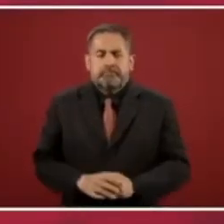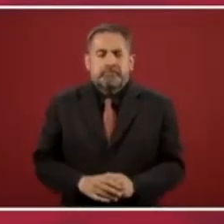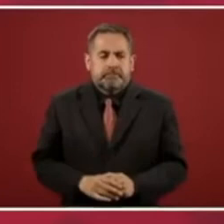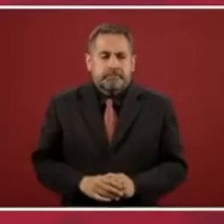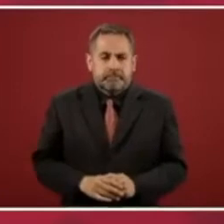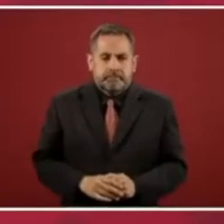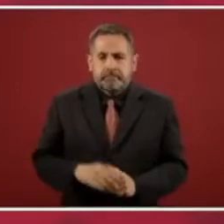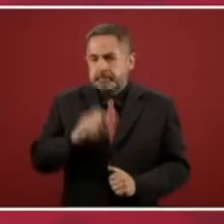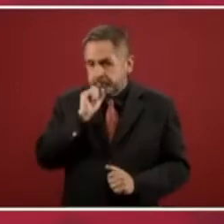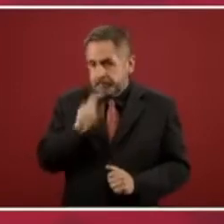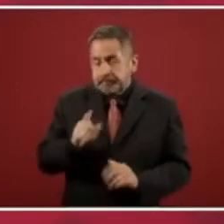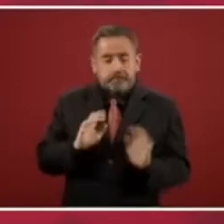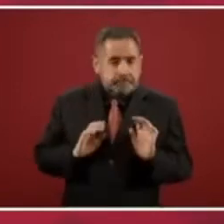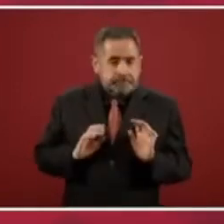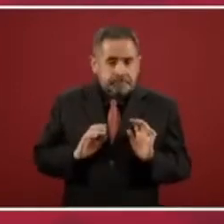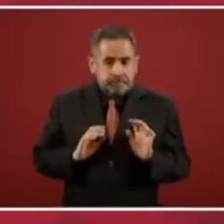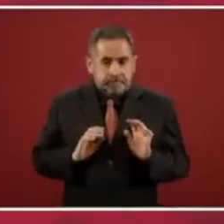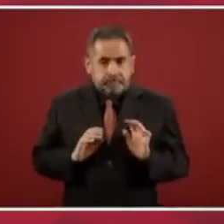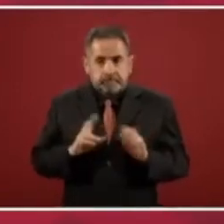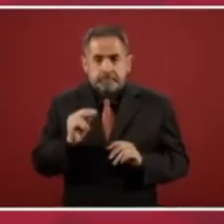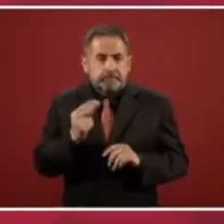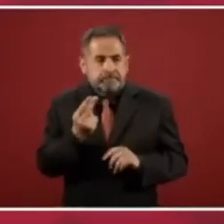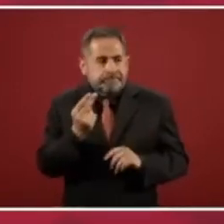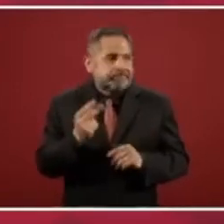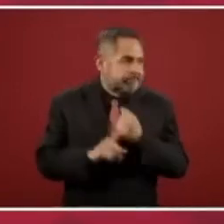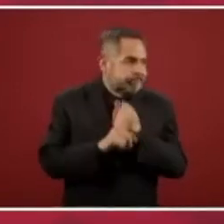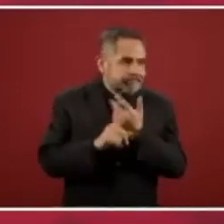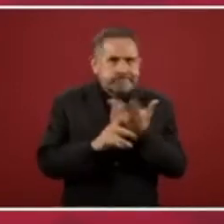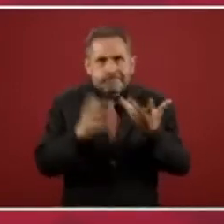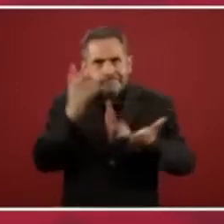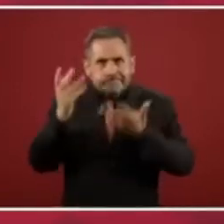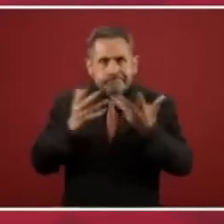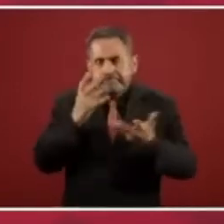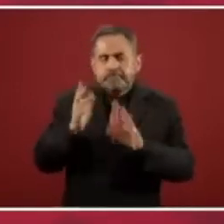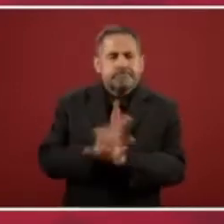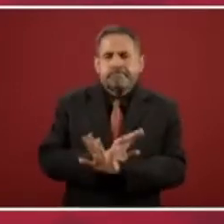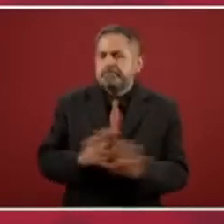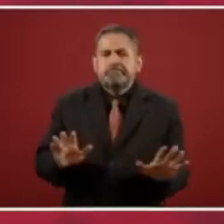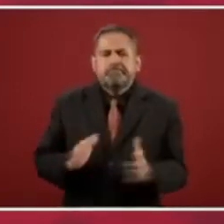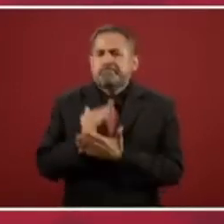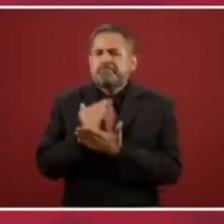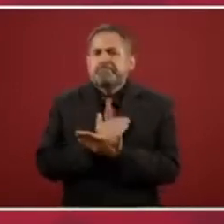y ya no tener ese problema que enfrentamos